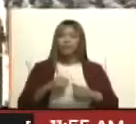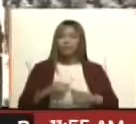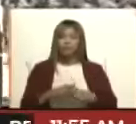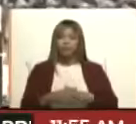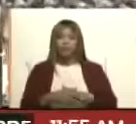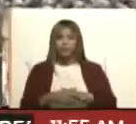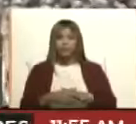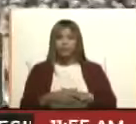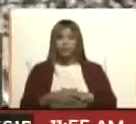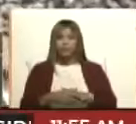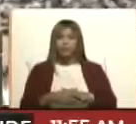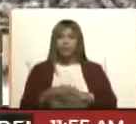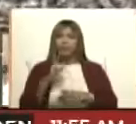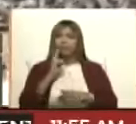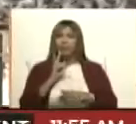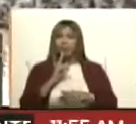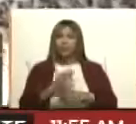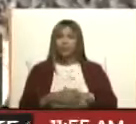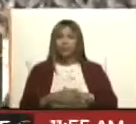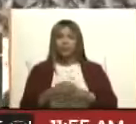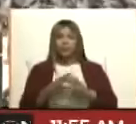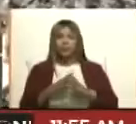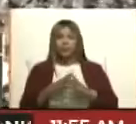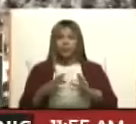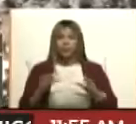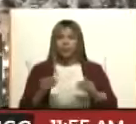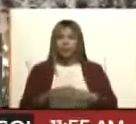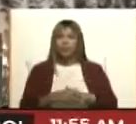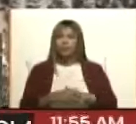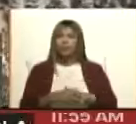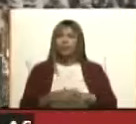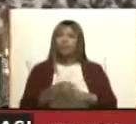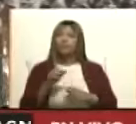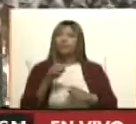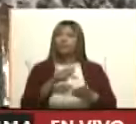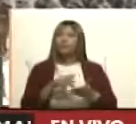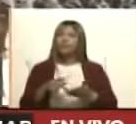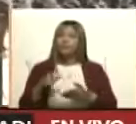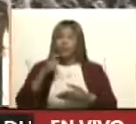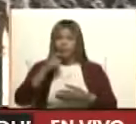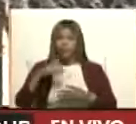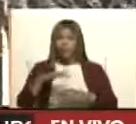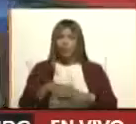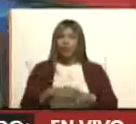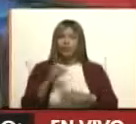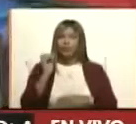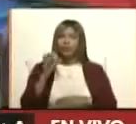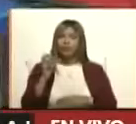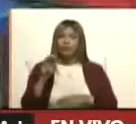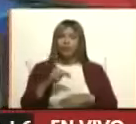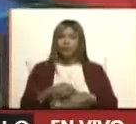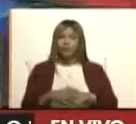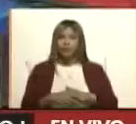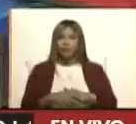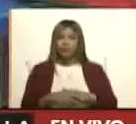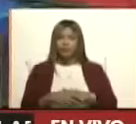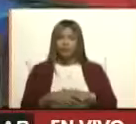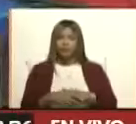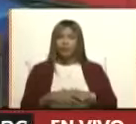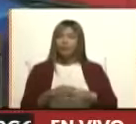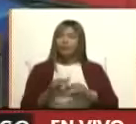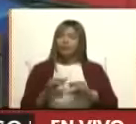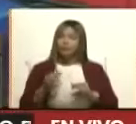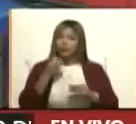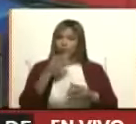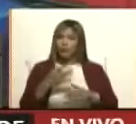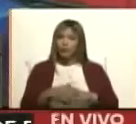Nacional Bolivariana, a todos los representantes del pueblo en la Asamblea Nacional. En fin,